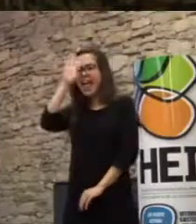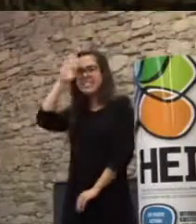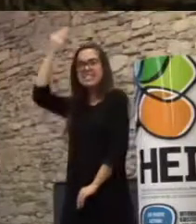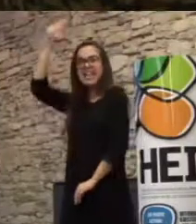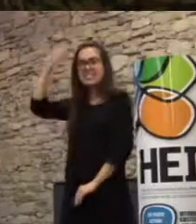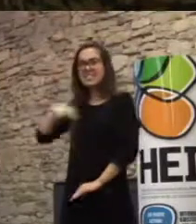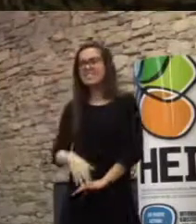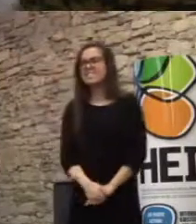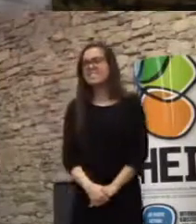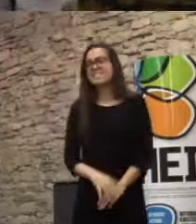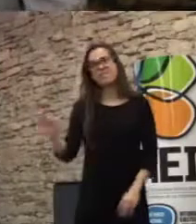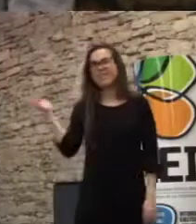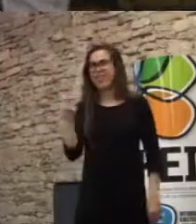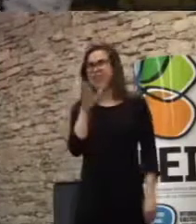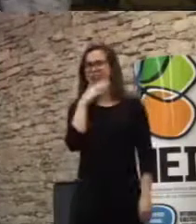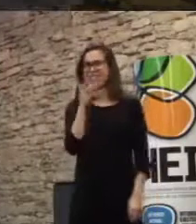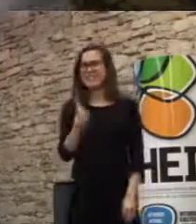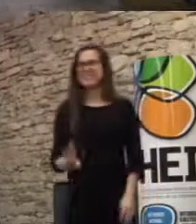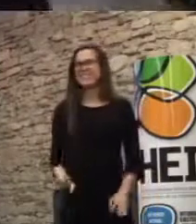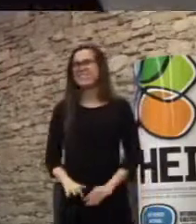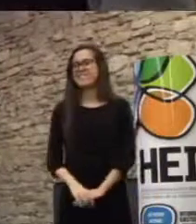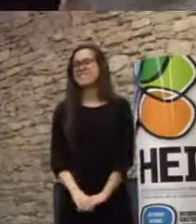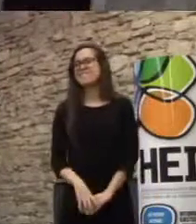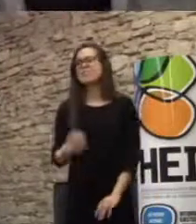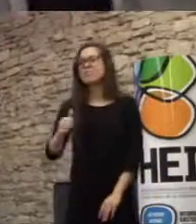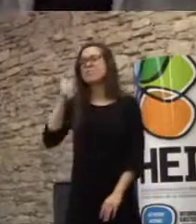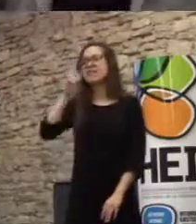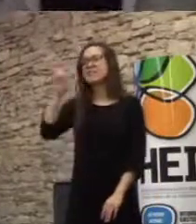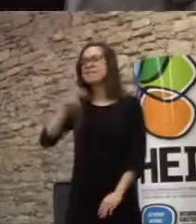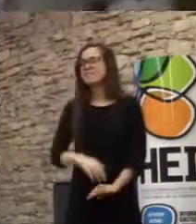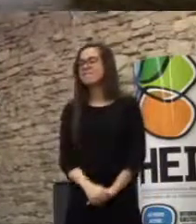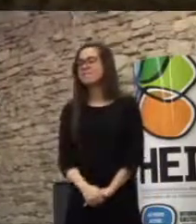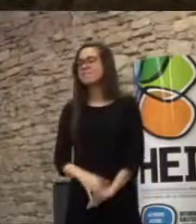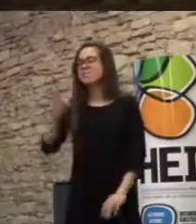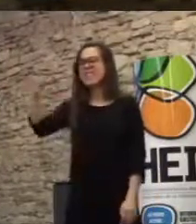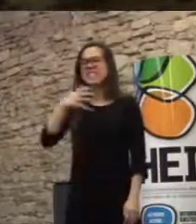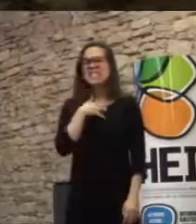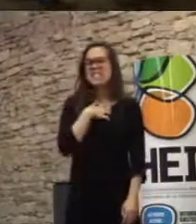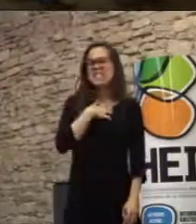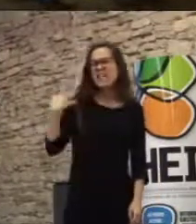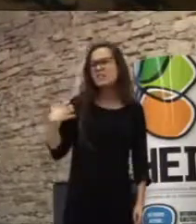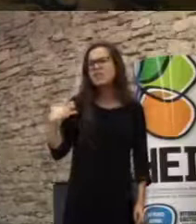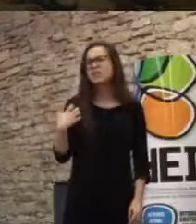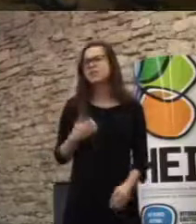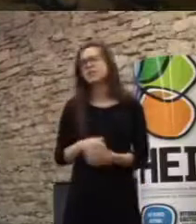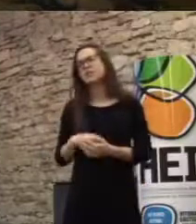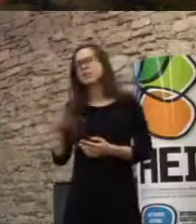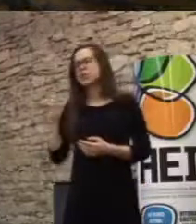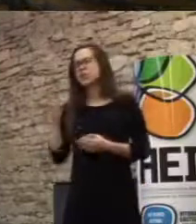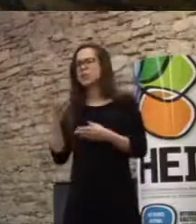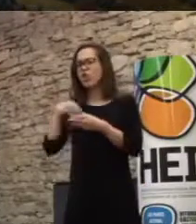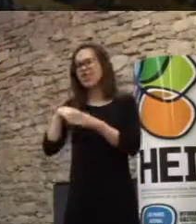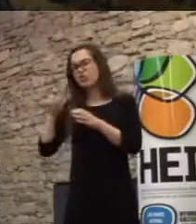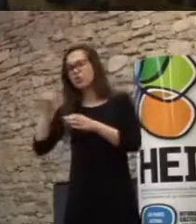ahora no no es el momento la rabia no la metemos dentro de otra que es más grande que rabia